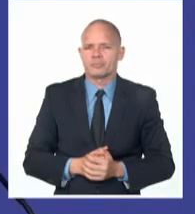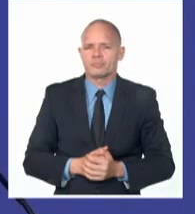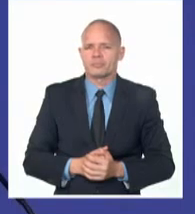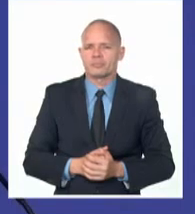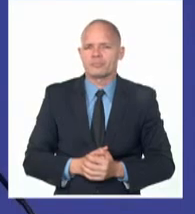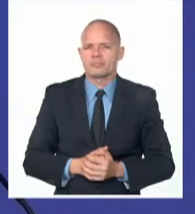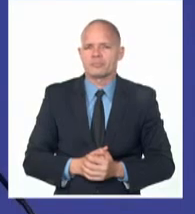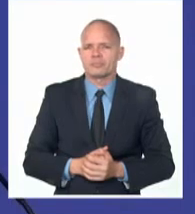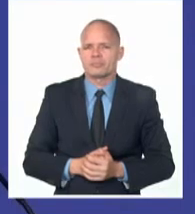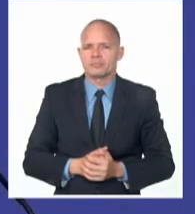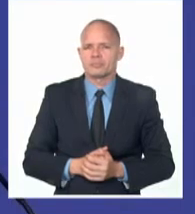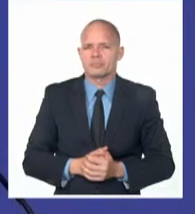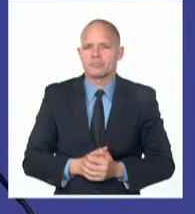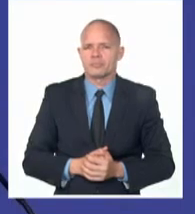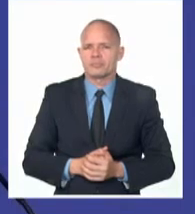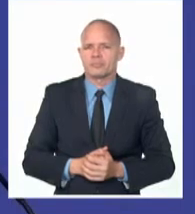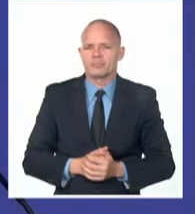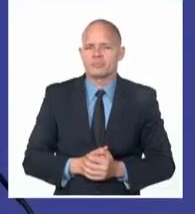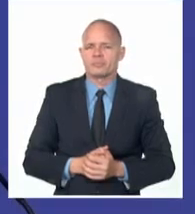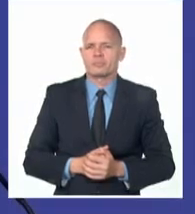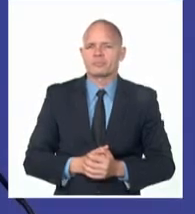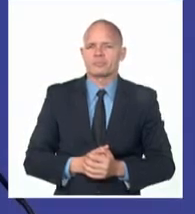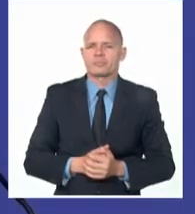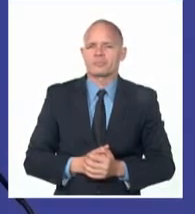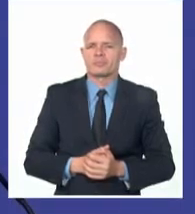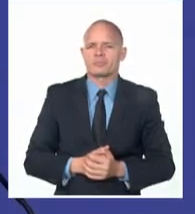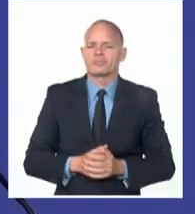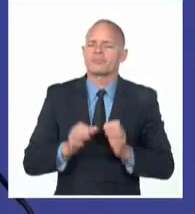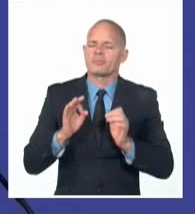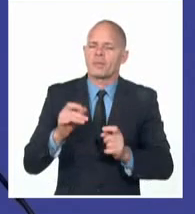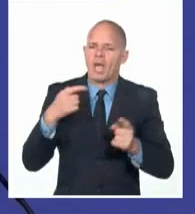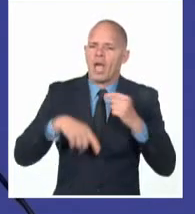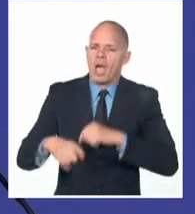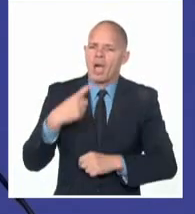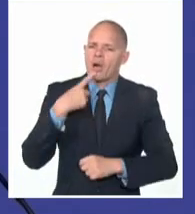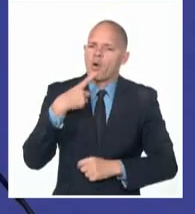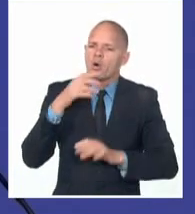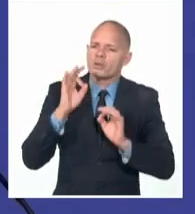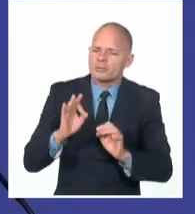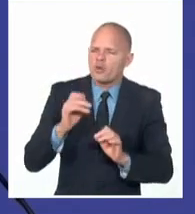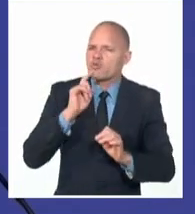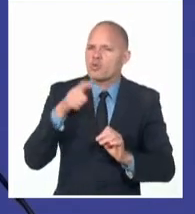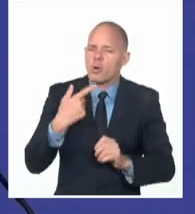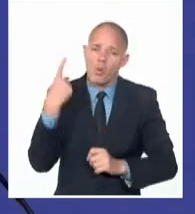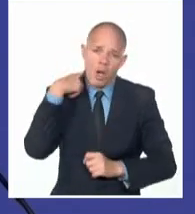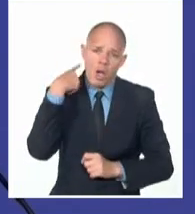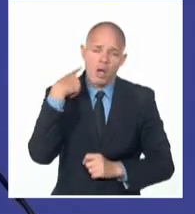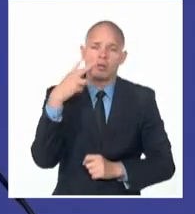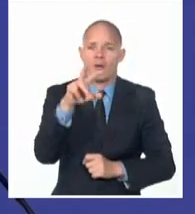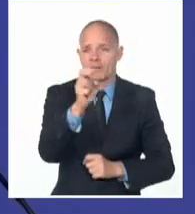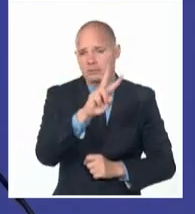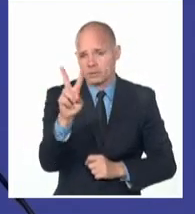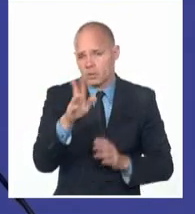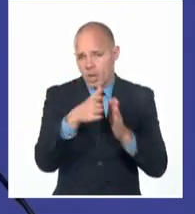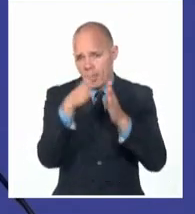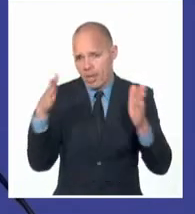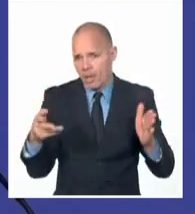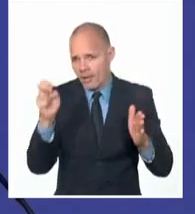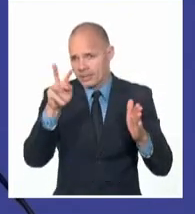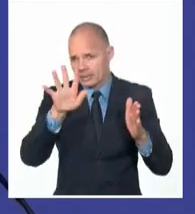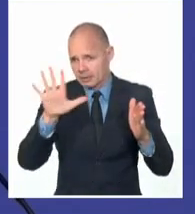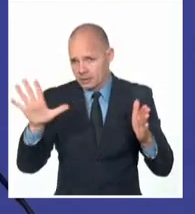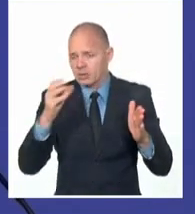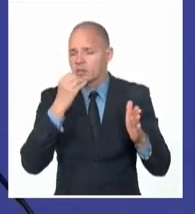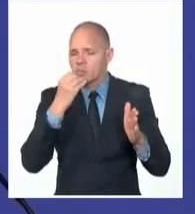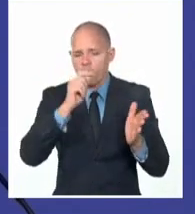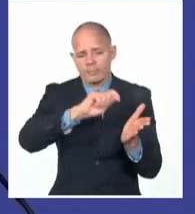2021-2025 para la ejecución del Memorando de Entendimiento entre Cuba y la Comisión Económica